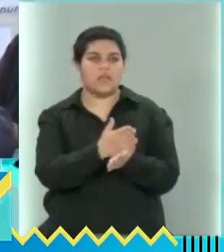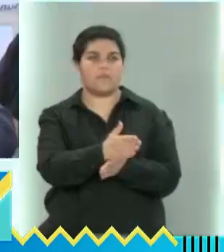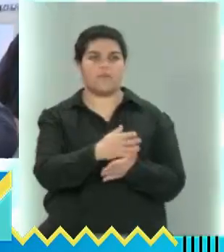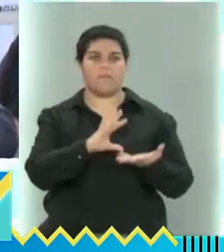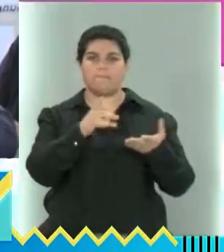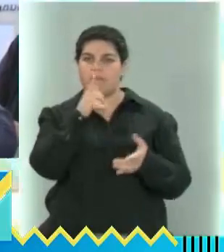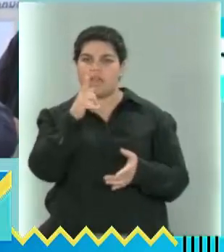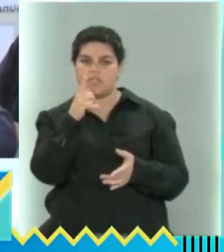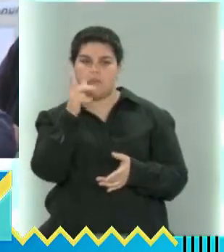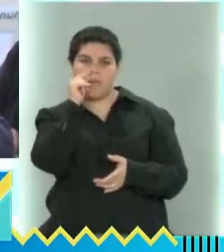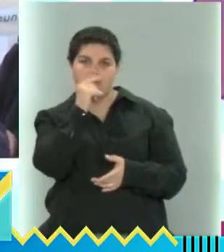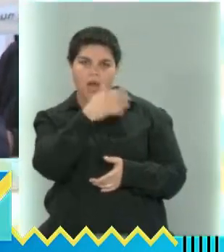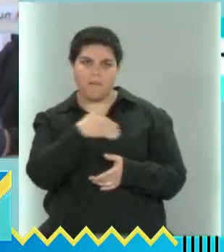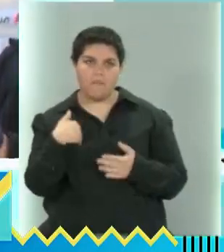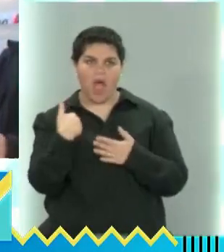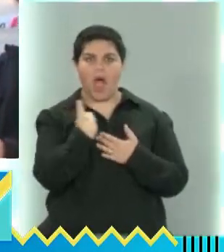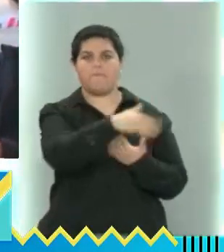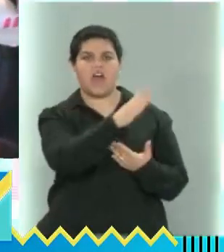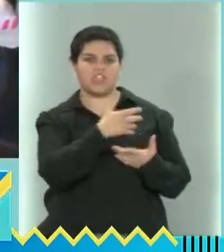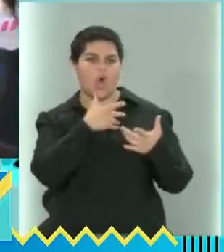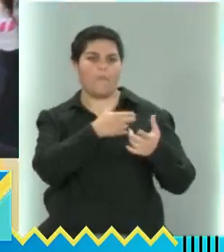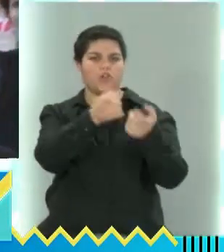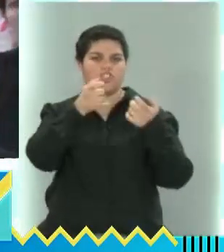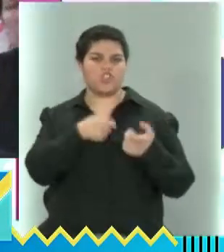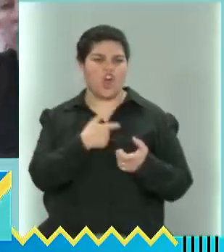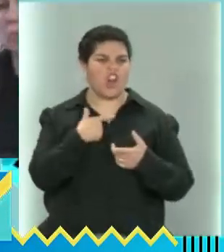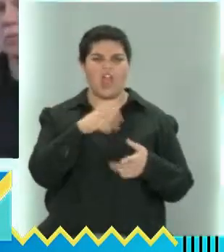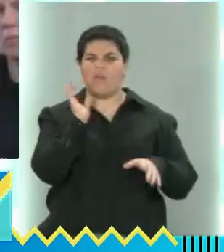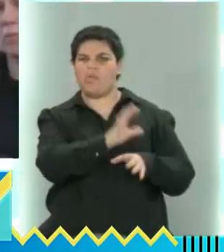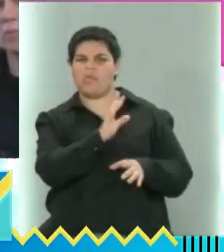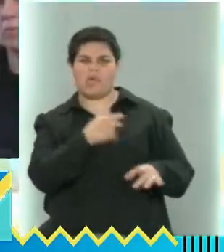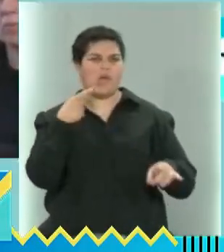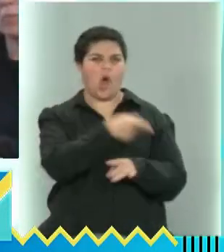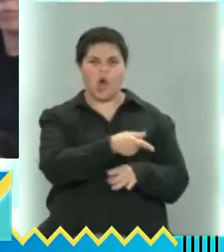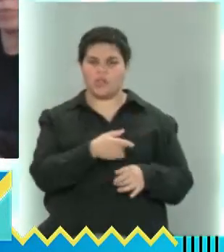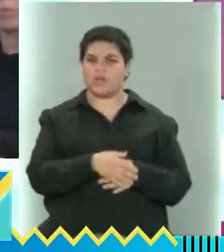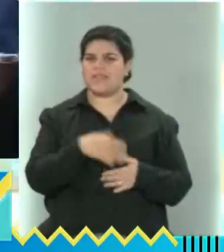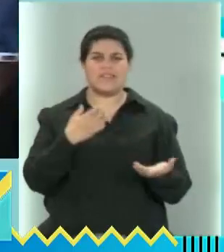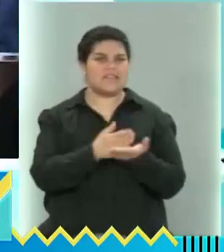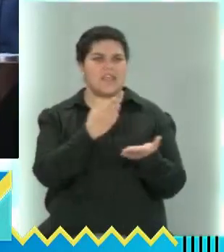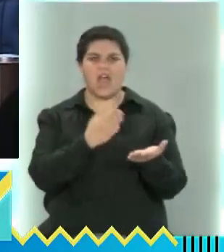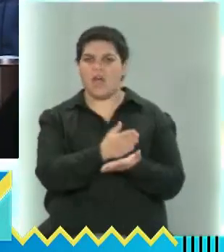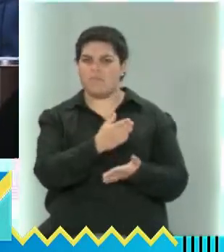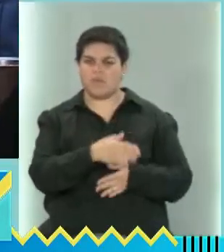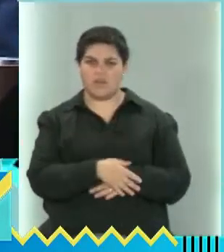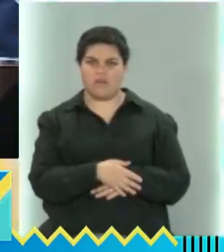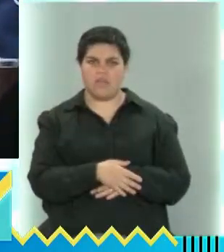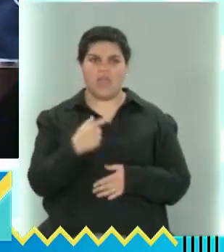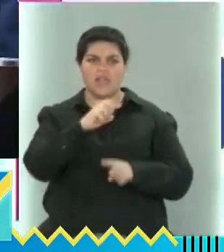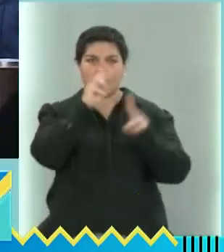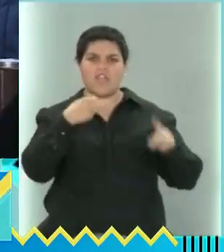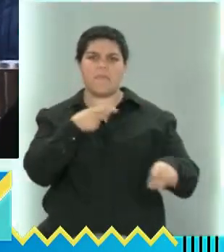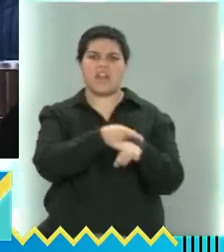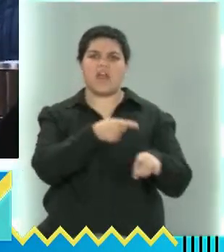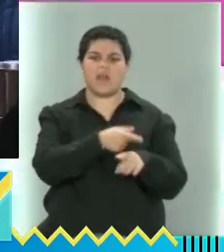de enfrente, como que estamos oposición, como que somos los enemigos, como que el hecho de reclamar por el